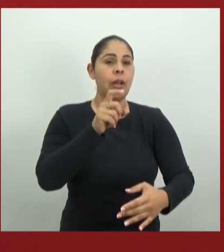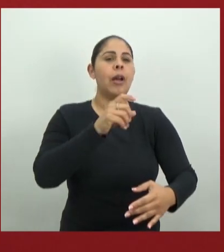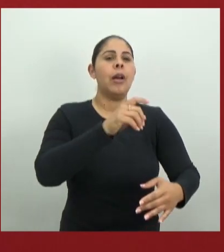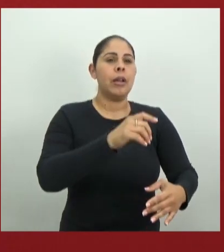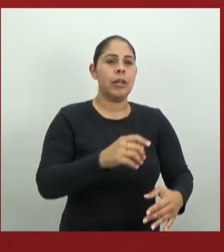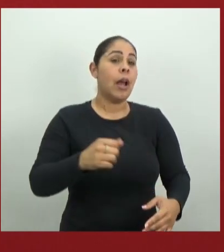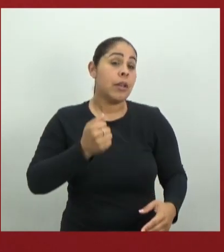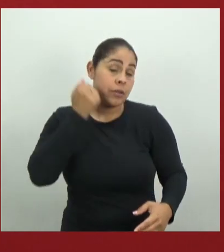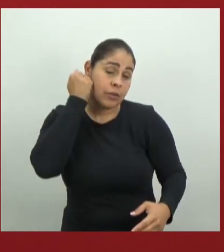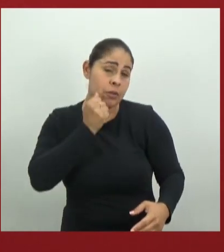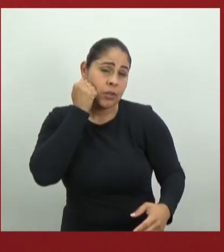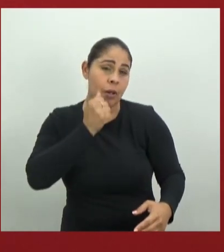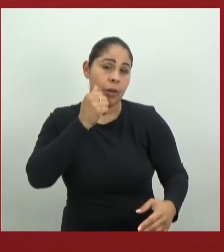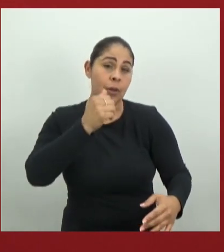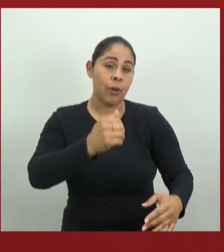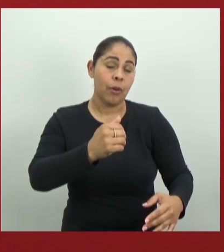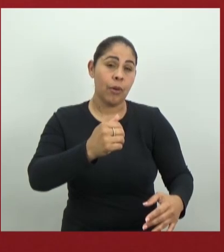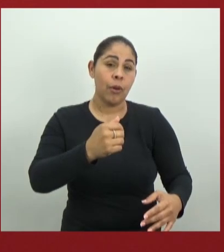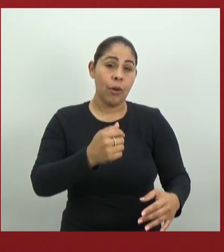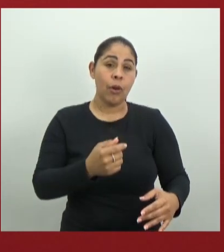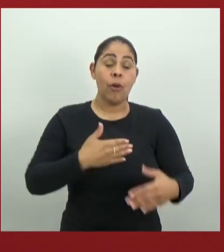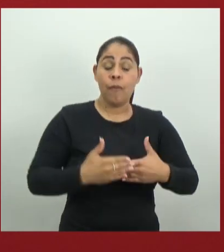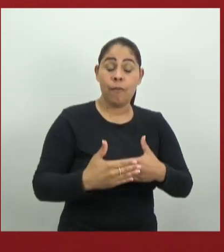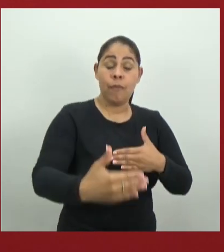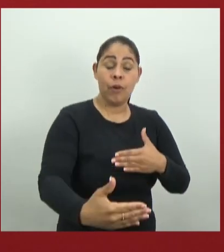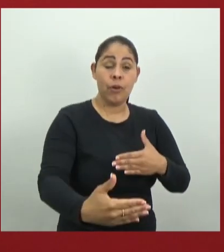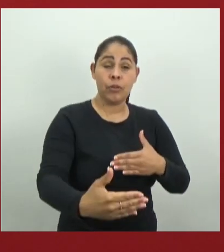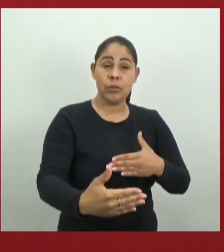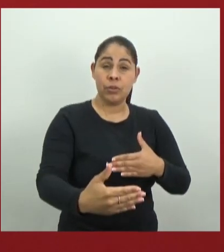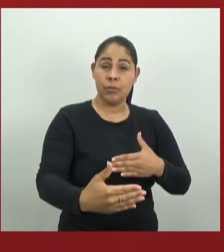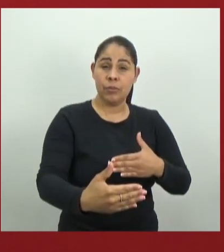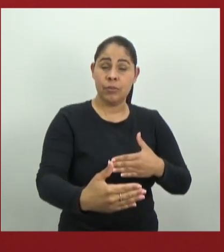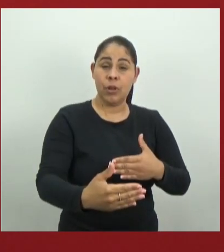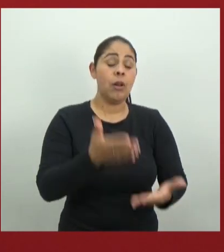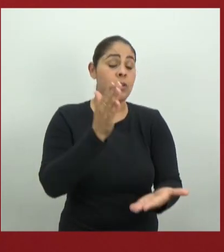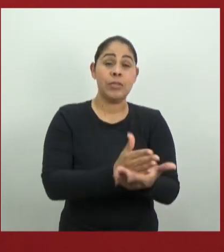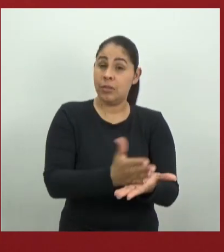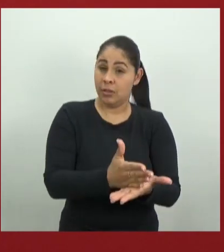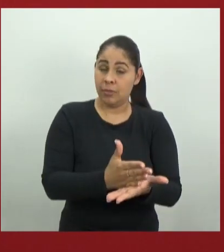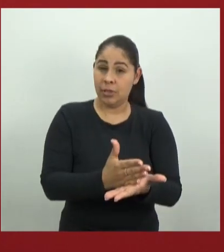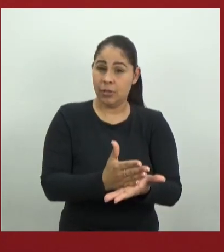sábado. Voy a dar a las 8 de la mañana hasta las 11 de la mañana, voy a dar